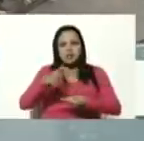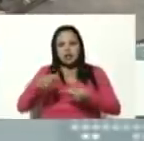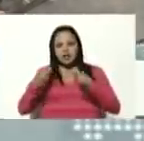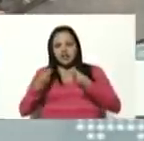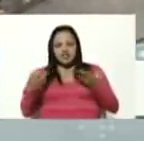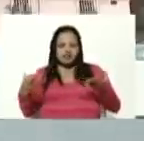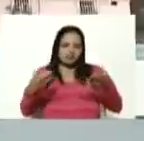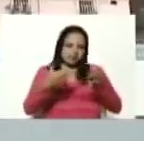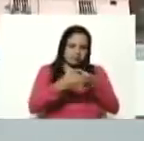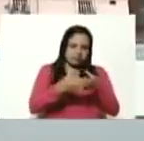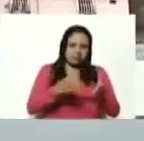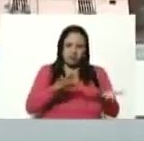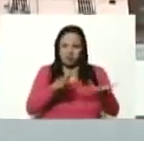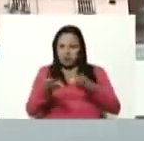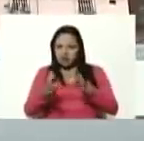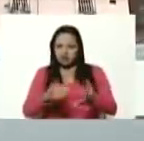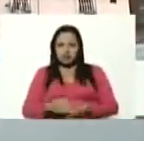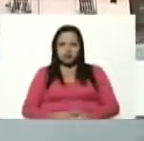un promedio.